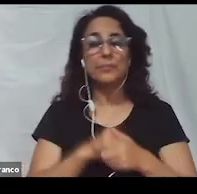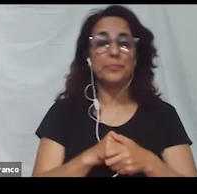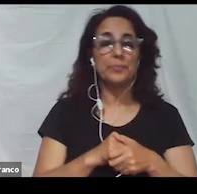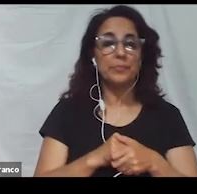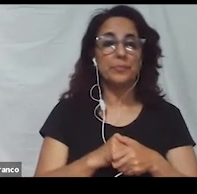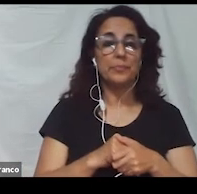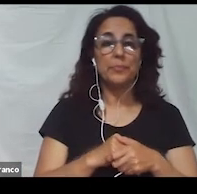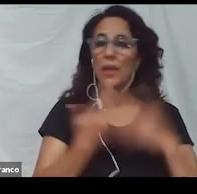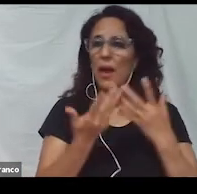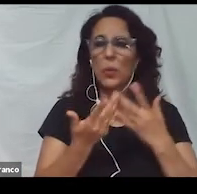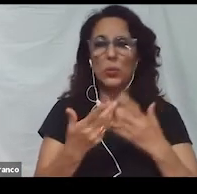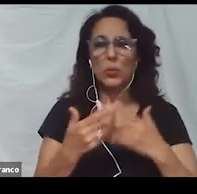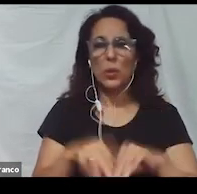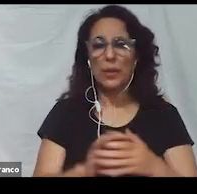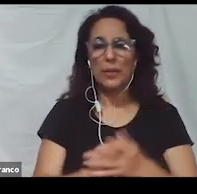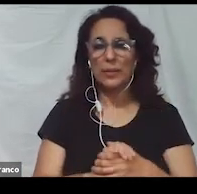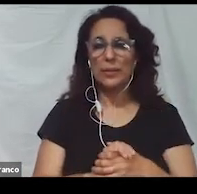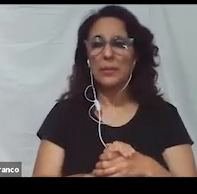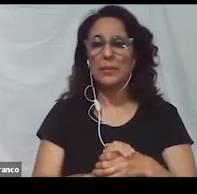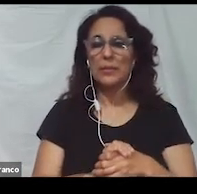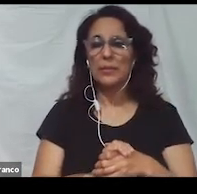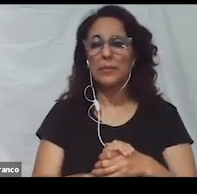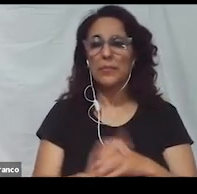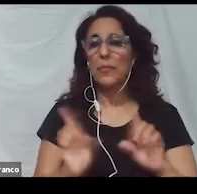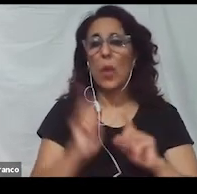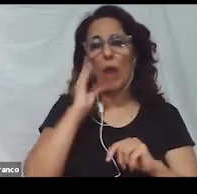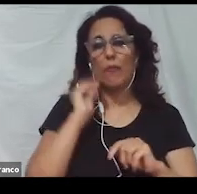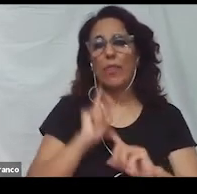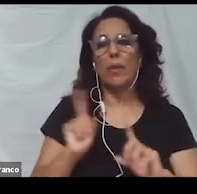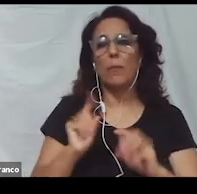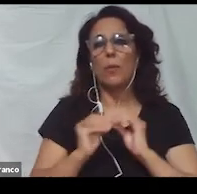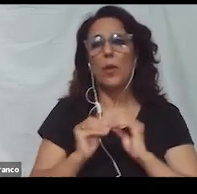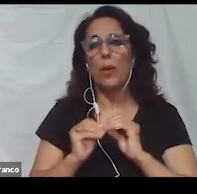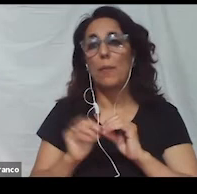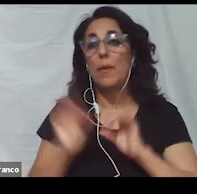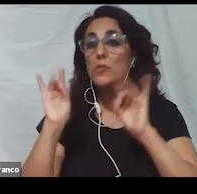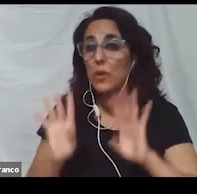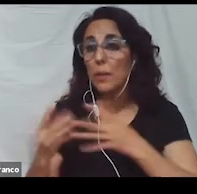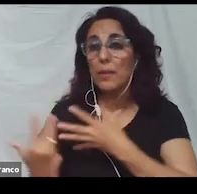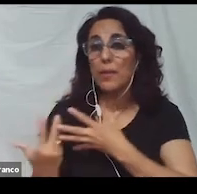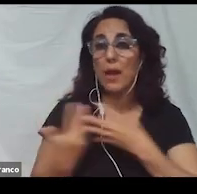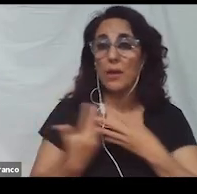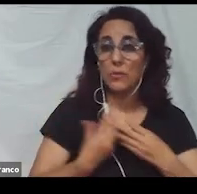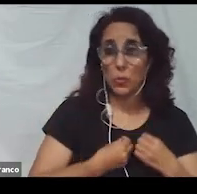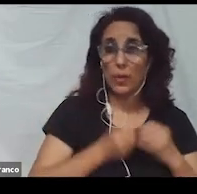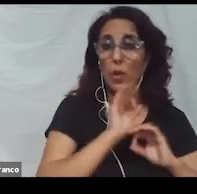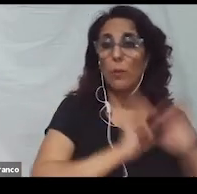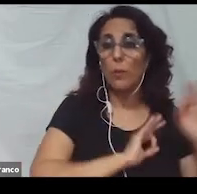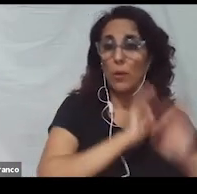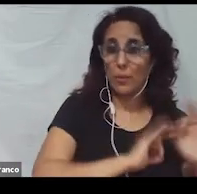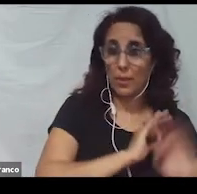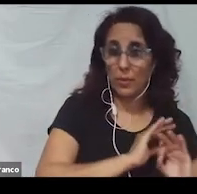se haga automáticamente. Esto no significa que nos olvidemos del problema, solamente significa que es una ayuda, porque les voy a repetir,